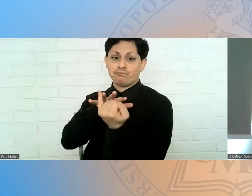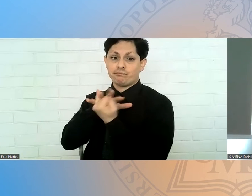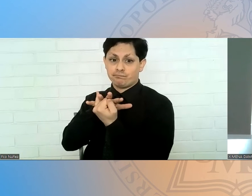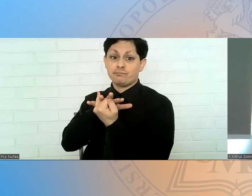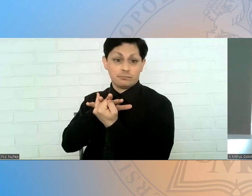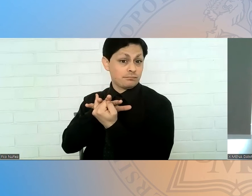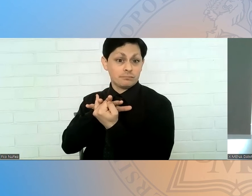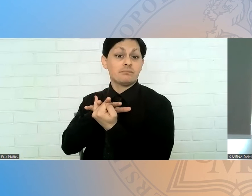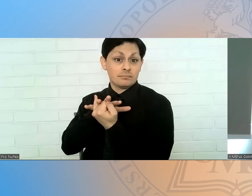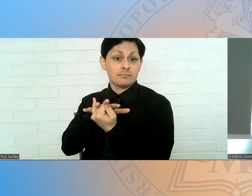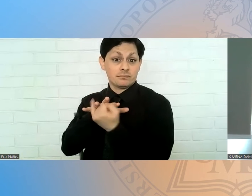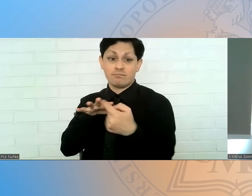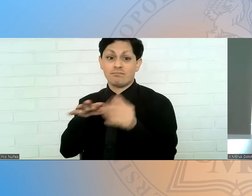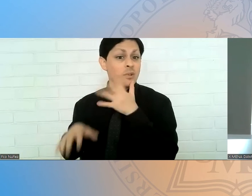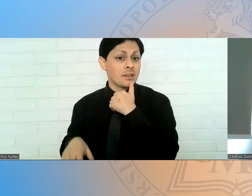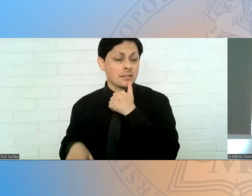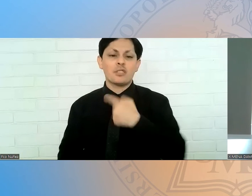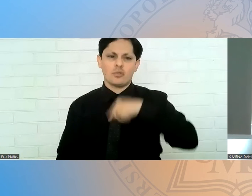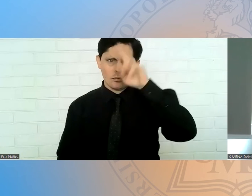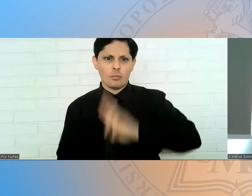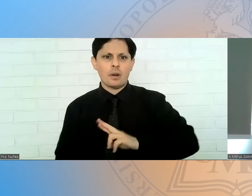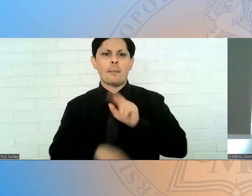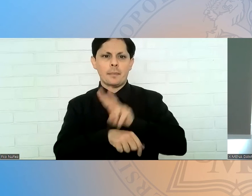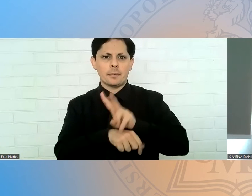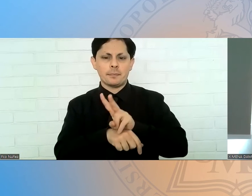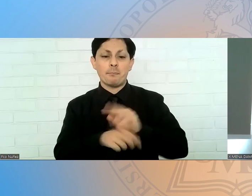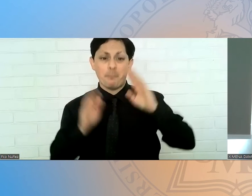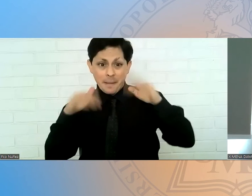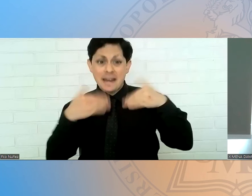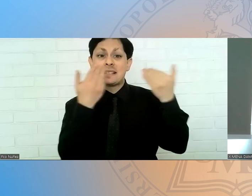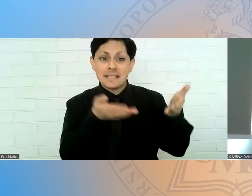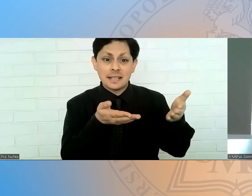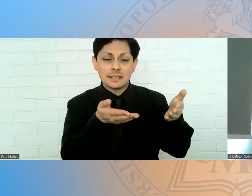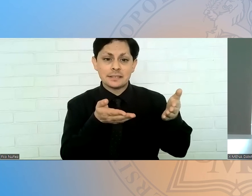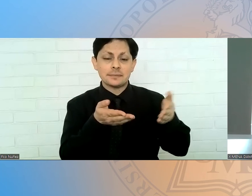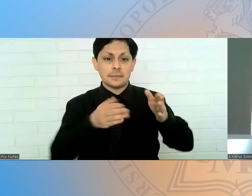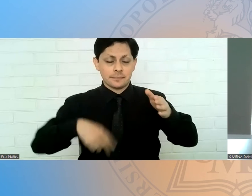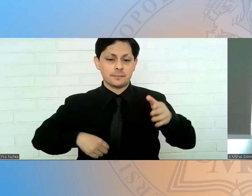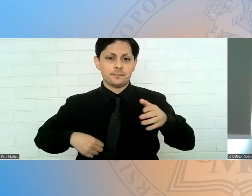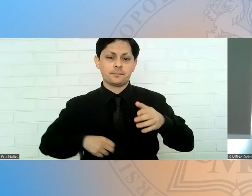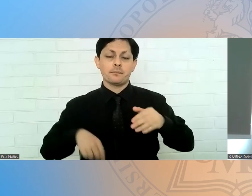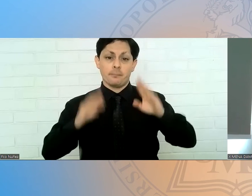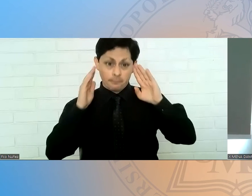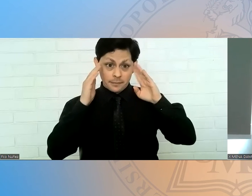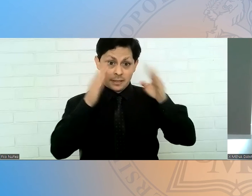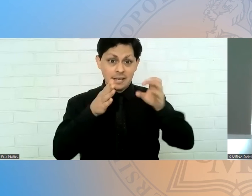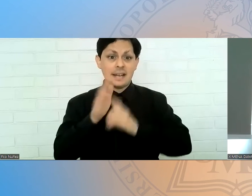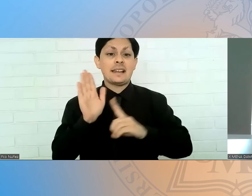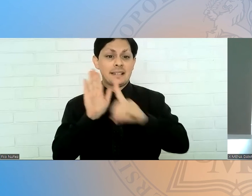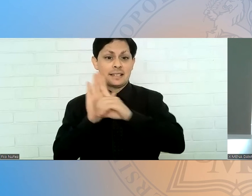debemos conformar equipos de aula. ¿Ya? Para ahí es donde debemos derogar